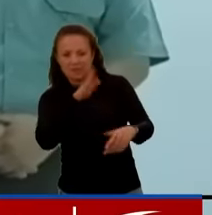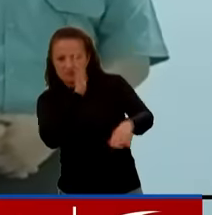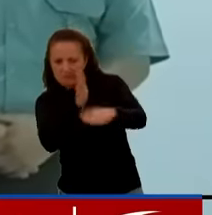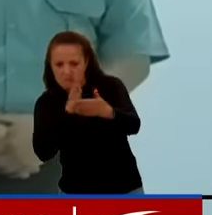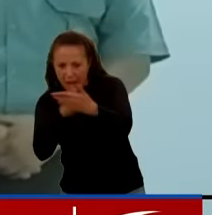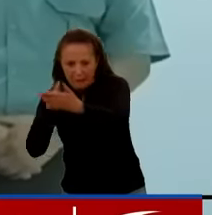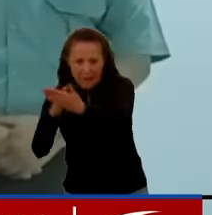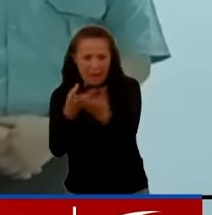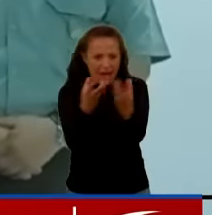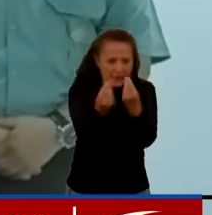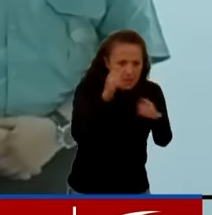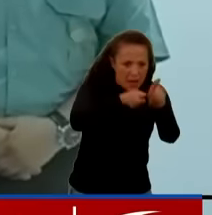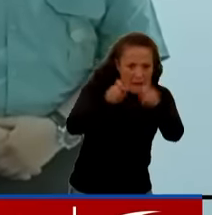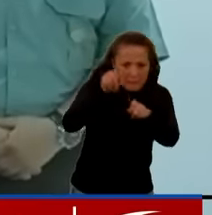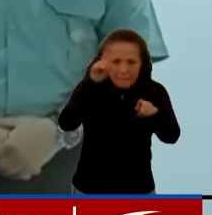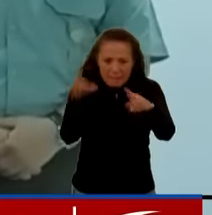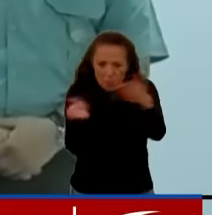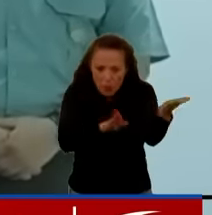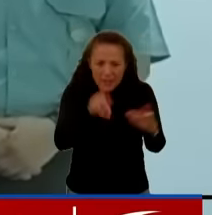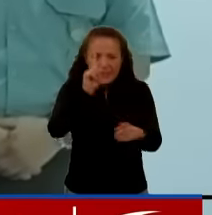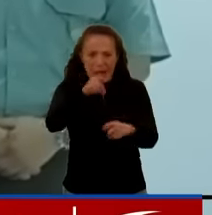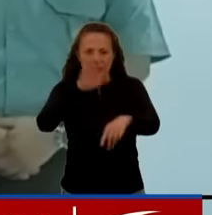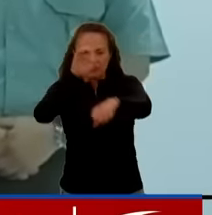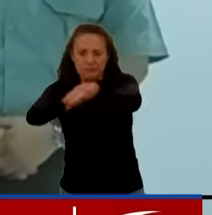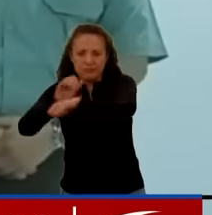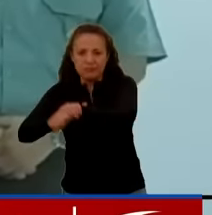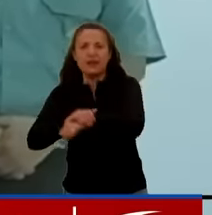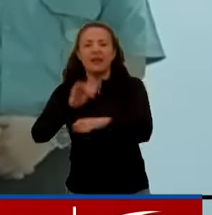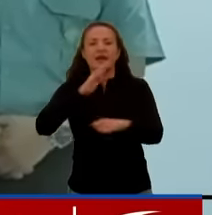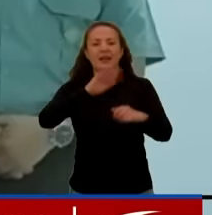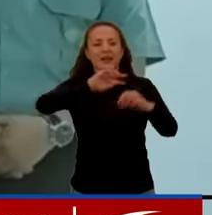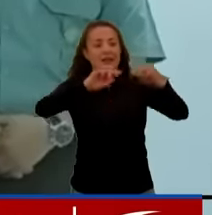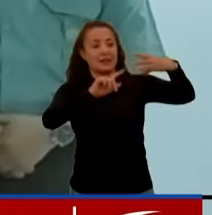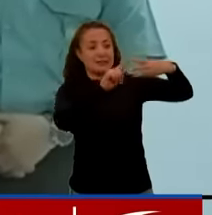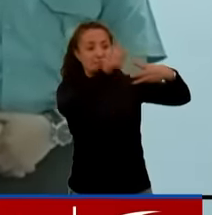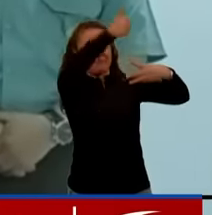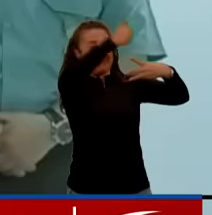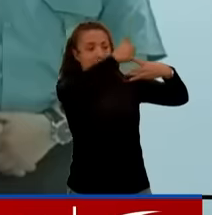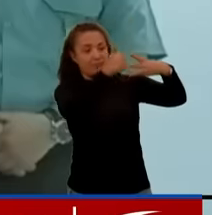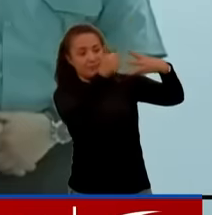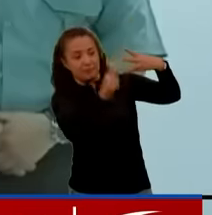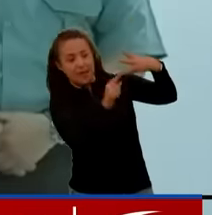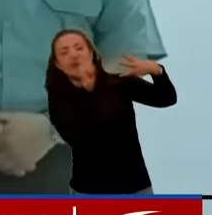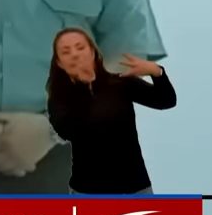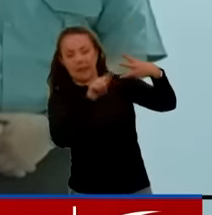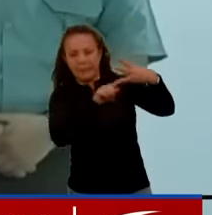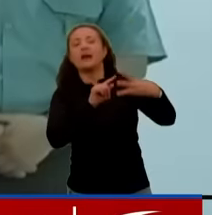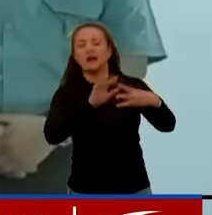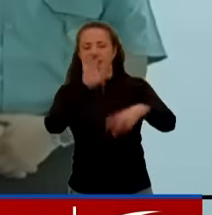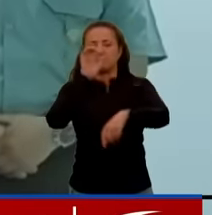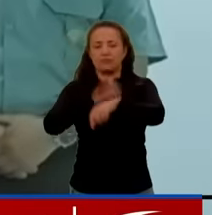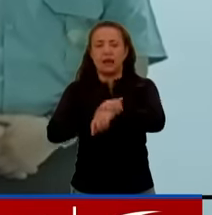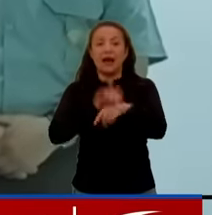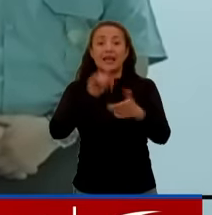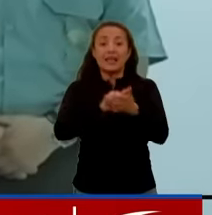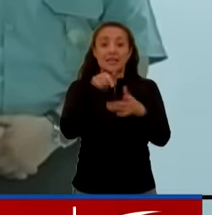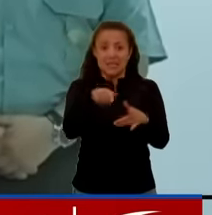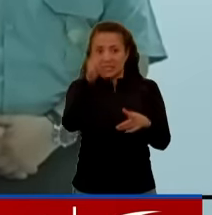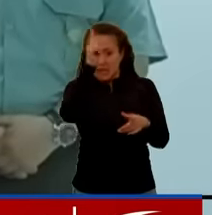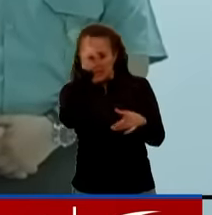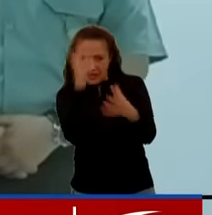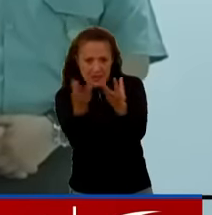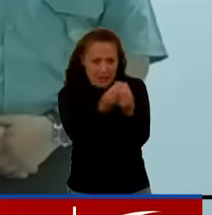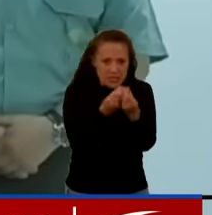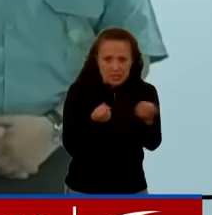segundo cabecilla, y también la captura del tercer cabecilla, alias Ramiro. Esta estructura estaba generando